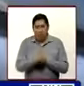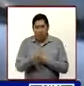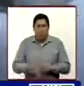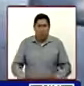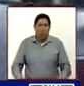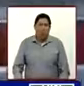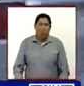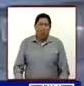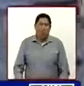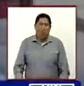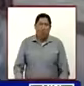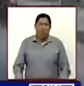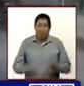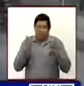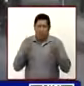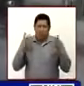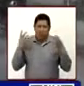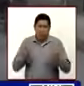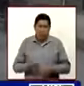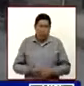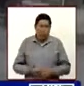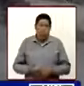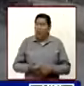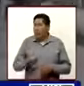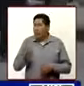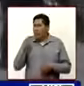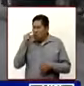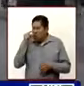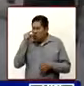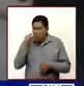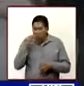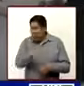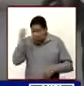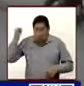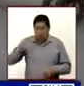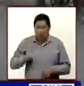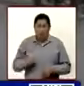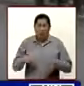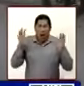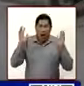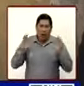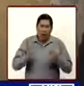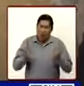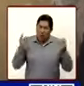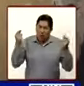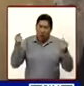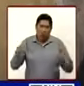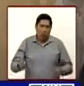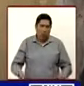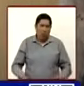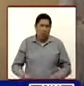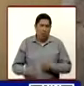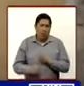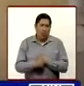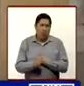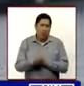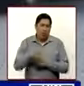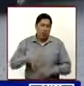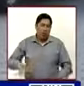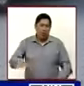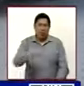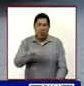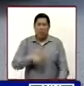ajá. Muchos riesgos aquí, muchos rateros, ese auto un ratito deja, rápido entran, peligrosos por